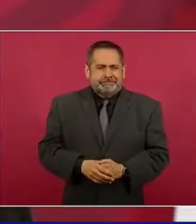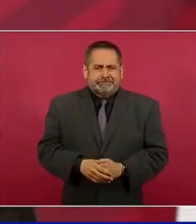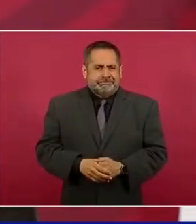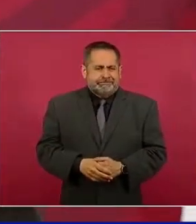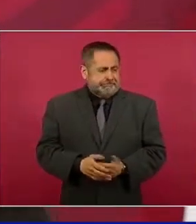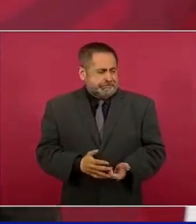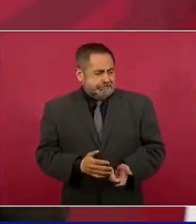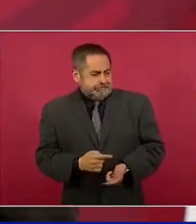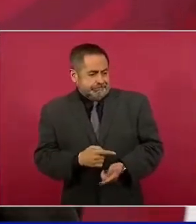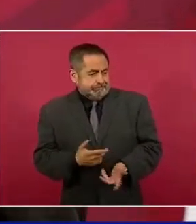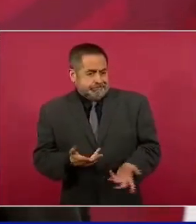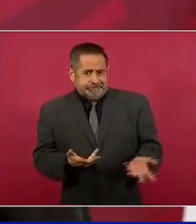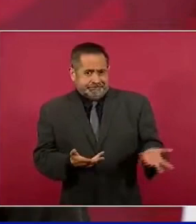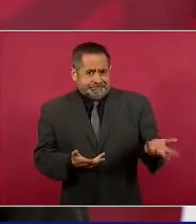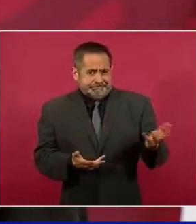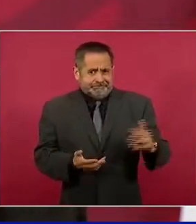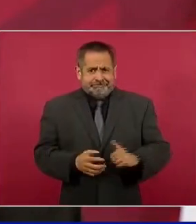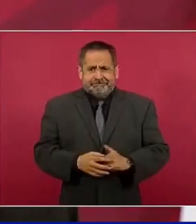Porque